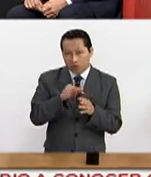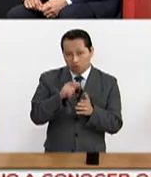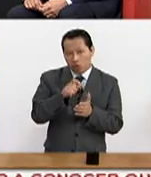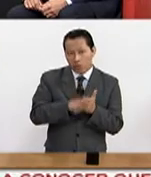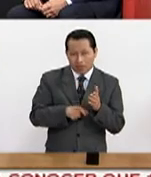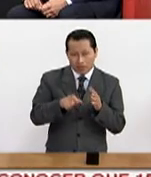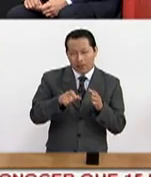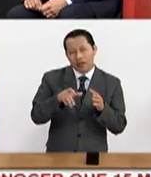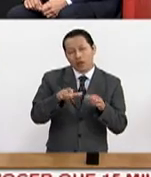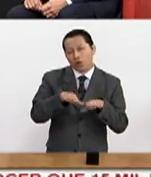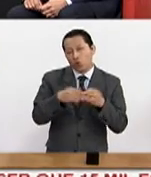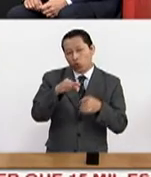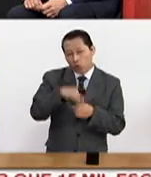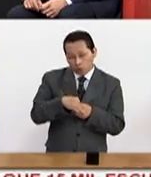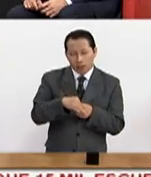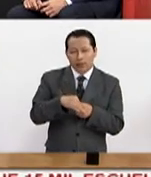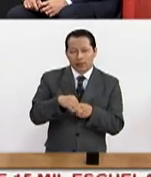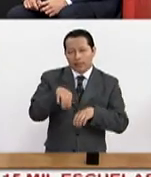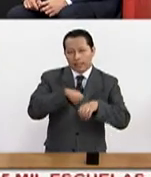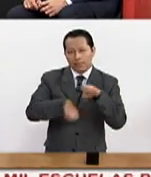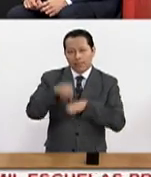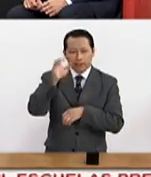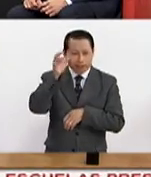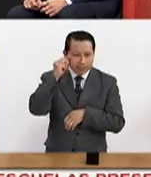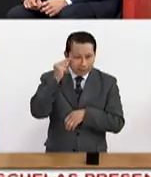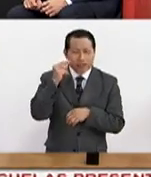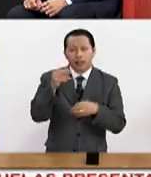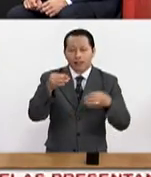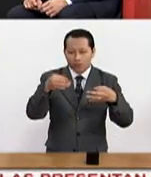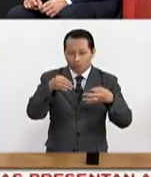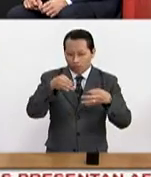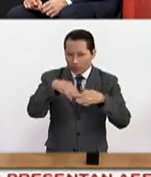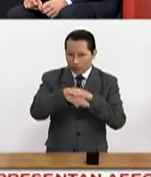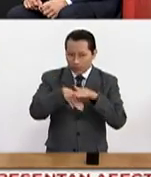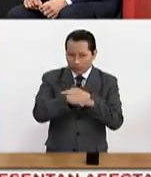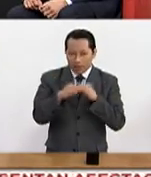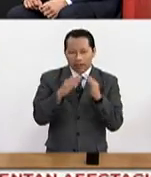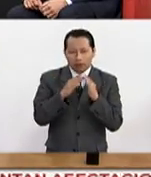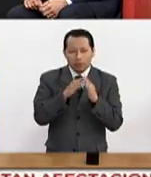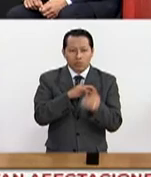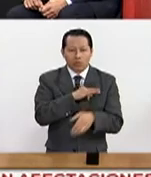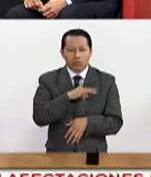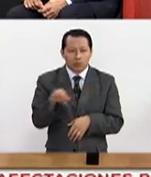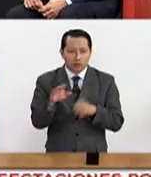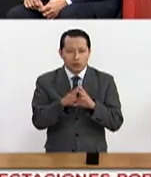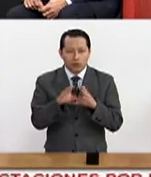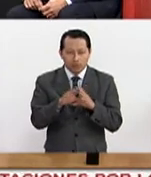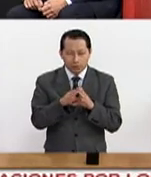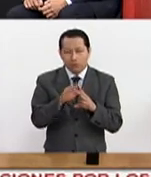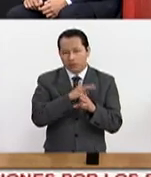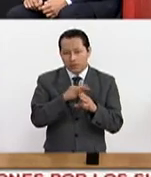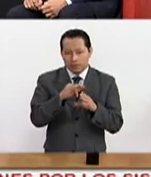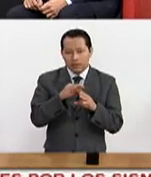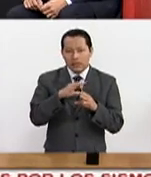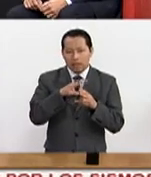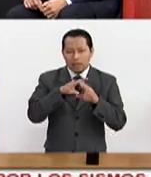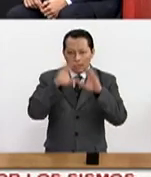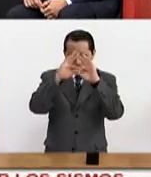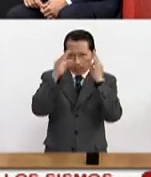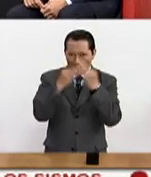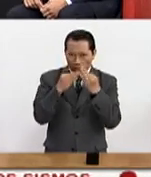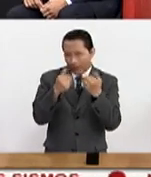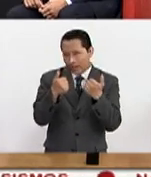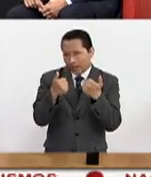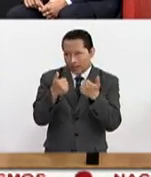urnas a una empresa china, ¿no? Imprimieron las boletas en su casa, pues bueno, no sé, puedes interceptarlas en la aduana, o sea, es